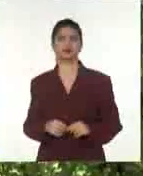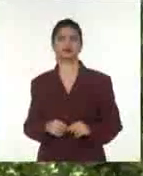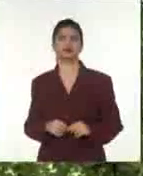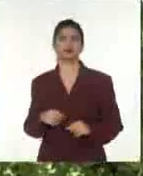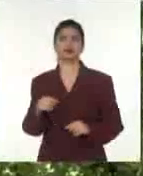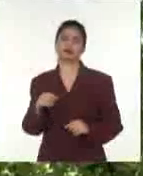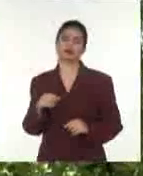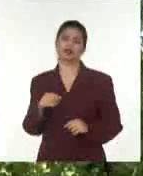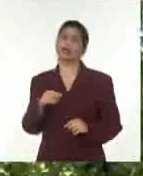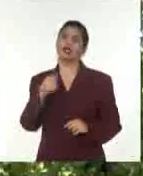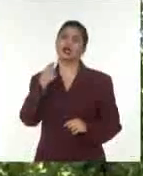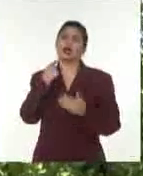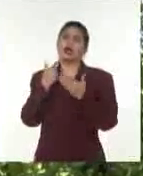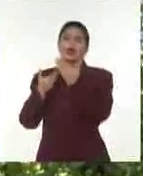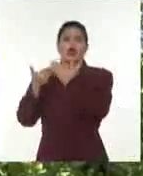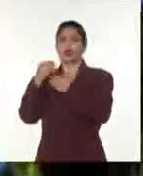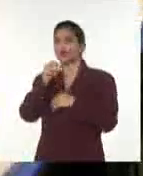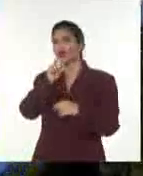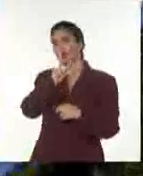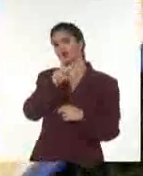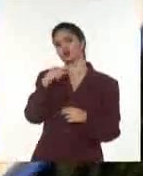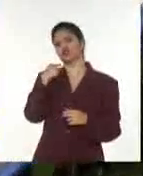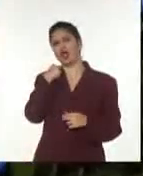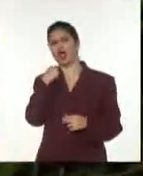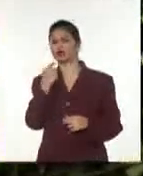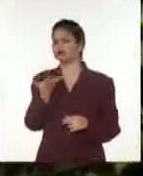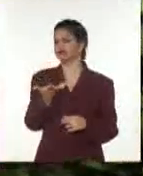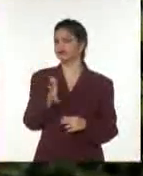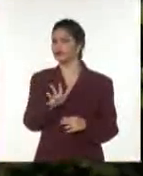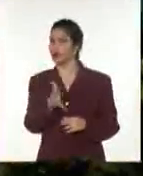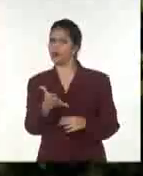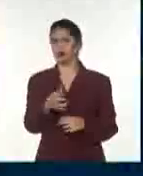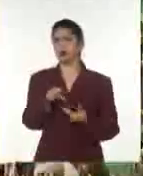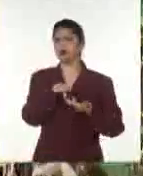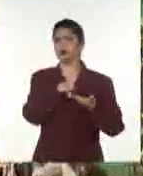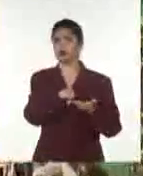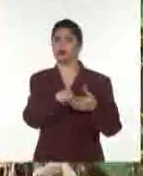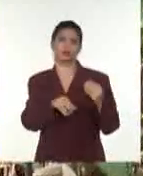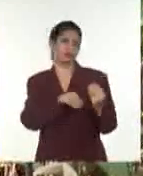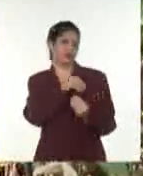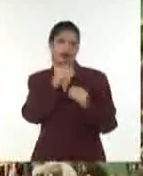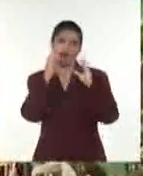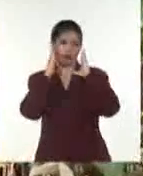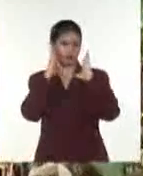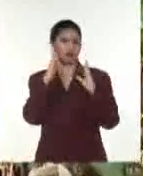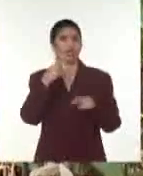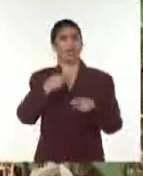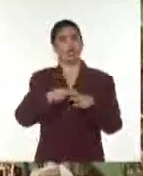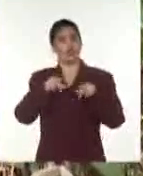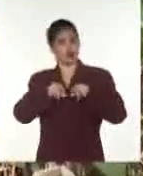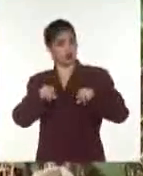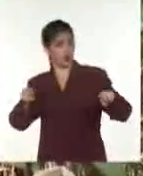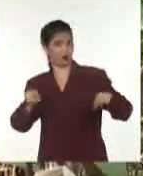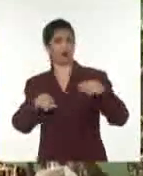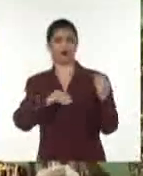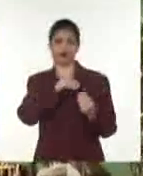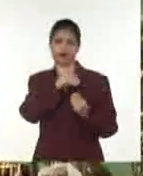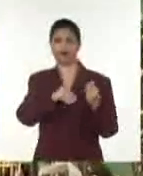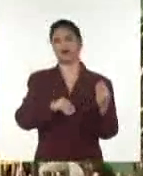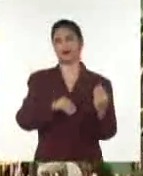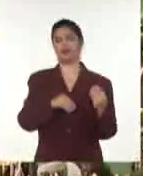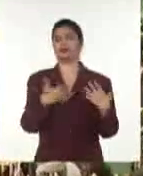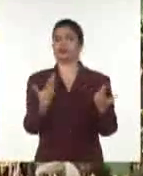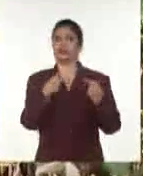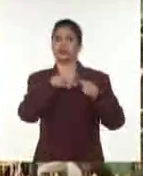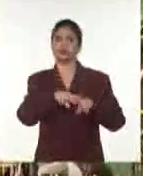2-3 años atrás, este servicio cambió su enfoque y su nombre a soluciones basadas en la